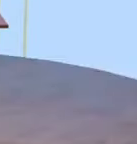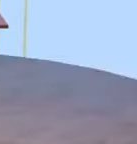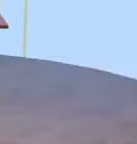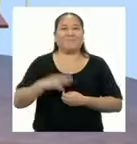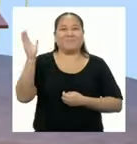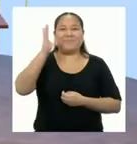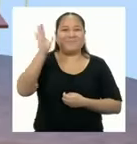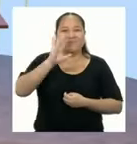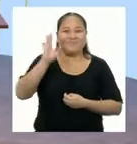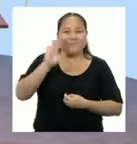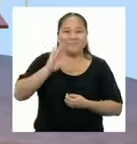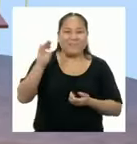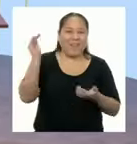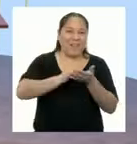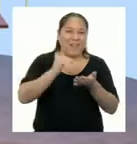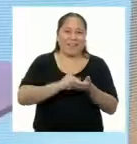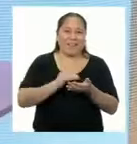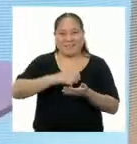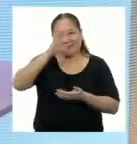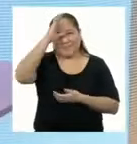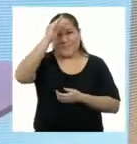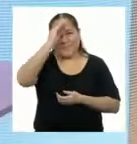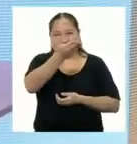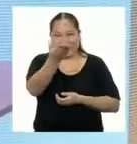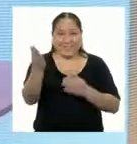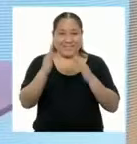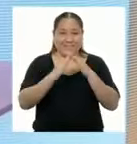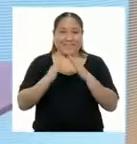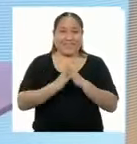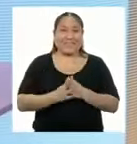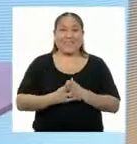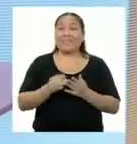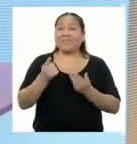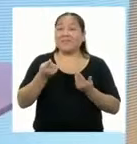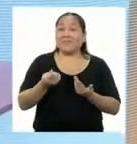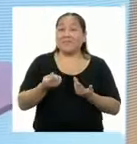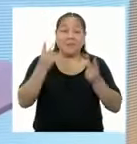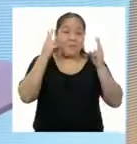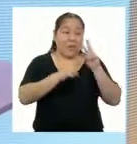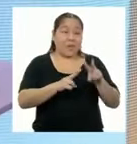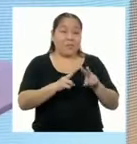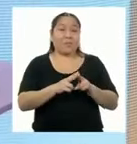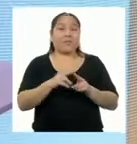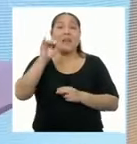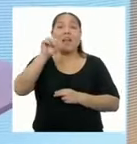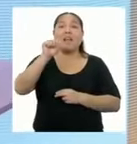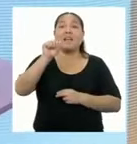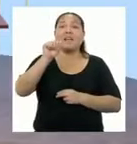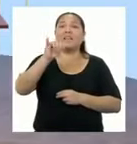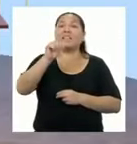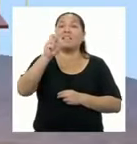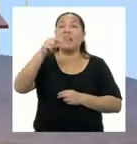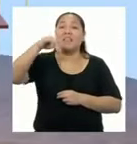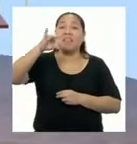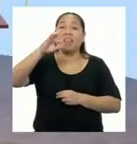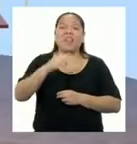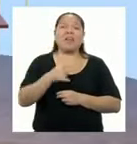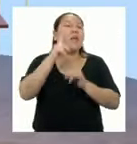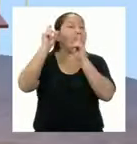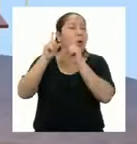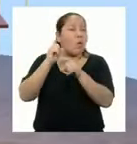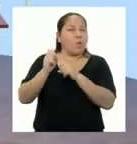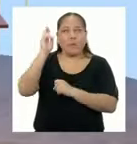Hola nuevamente, chicas y chicos ahí en casa. ¿Qué les parece si atendemos a Yanira con la consulta que tiene para la